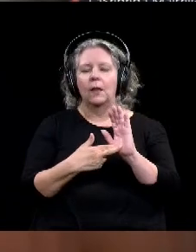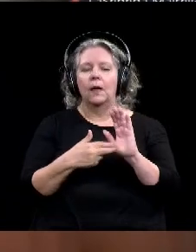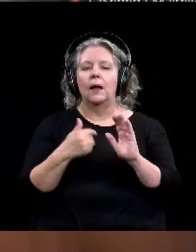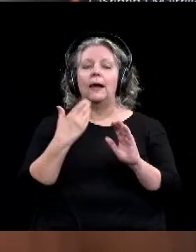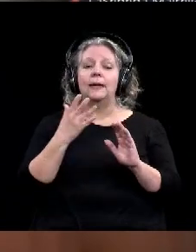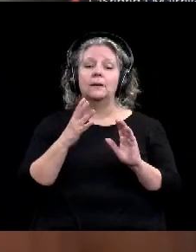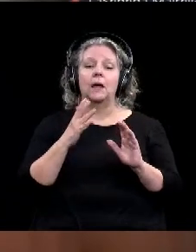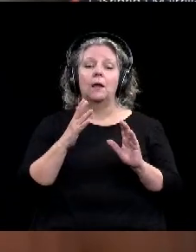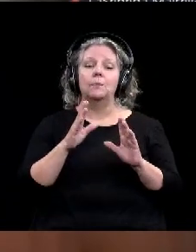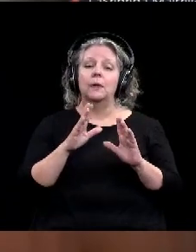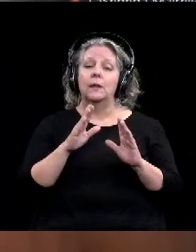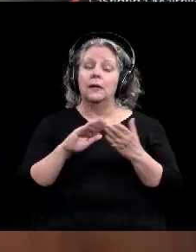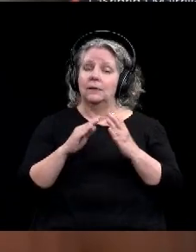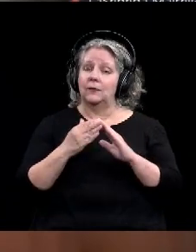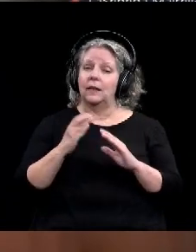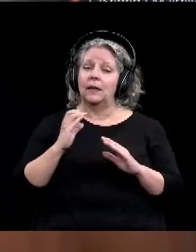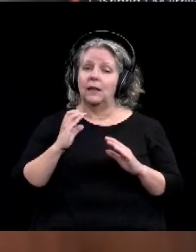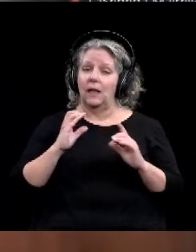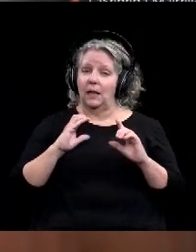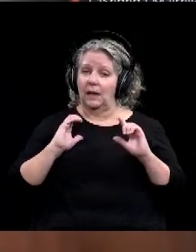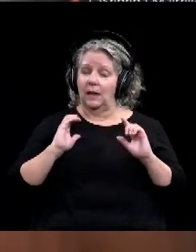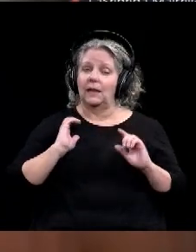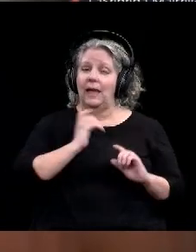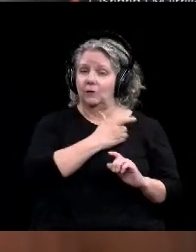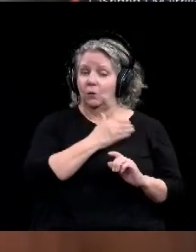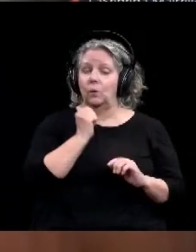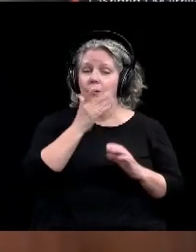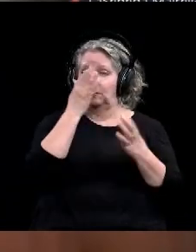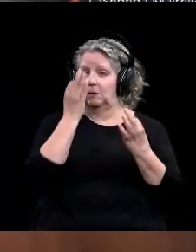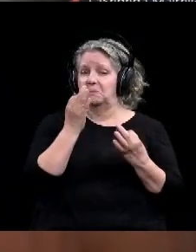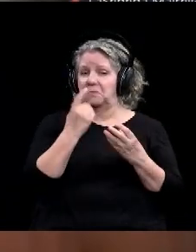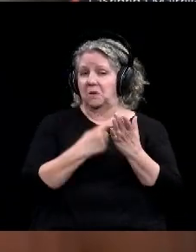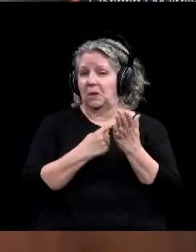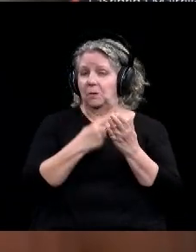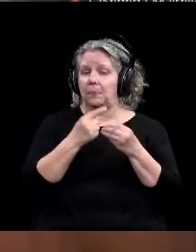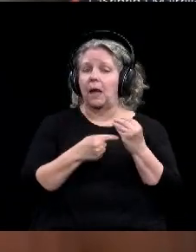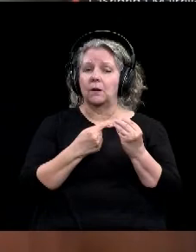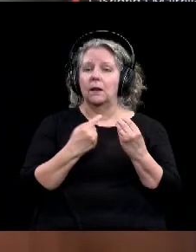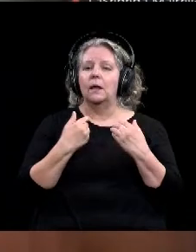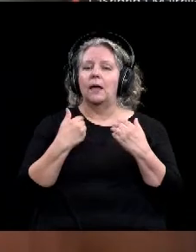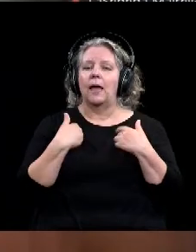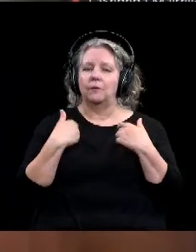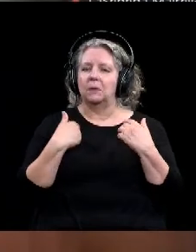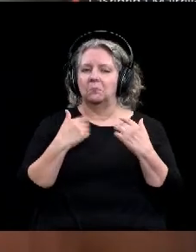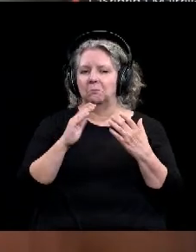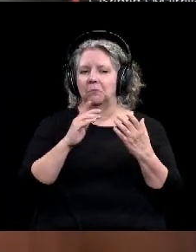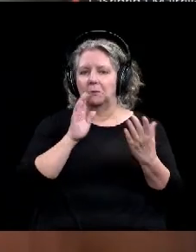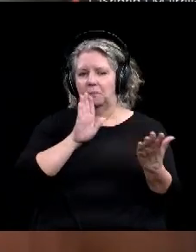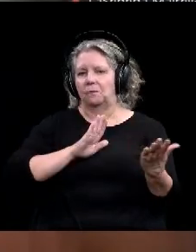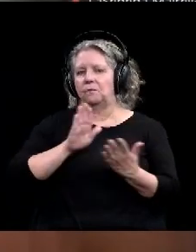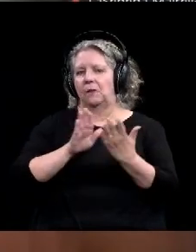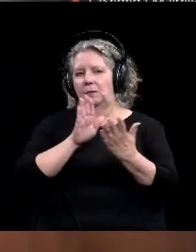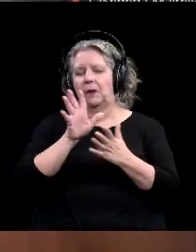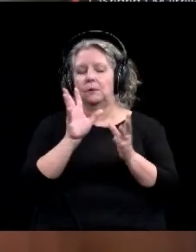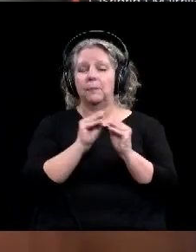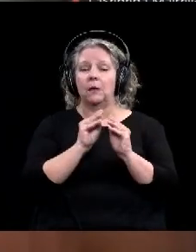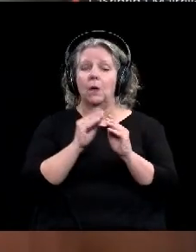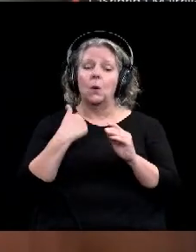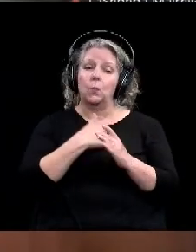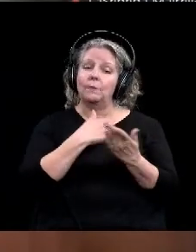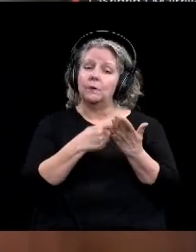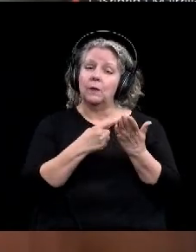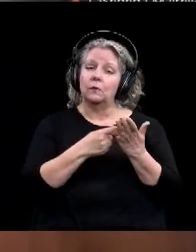las participaciones se van a seguir incrementando a virtualmente vamos a